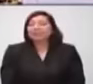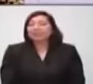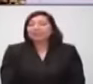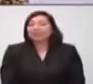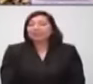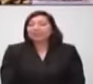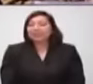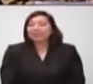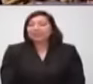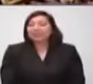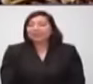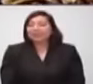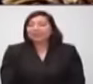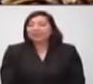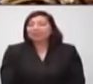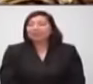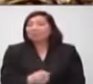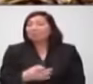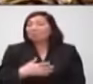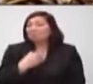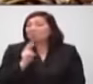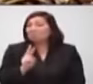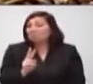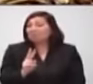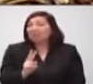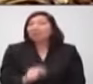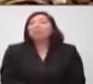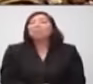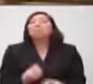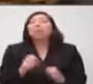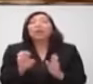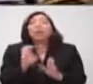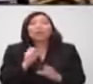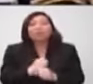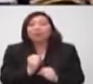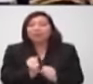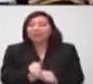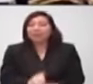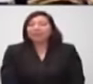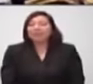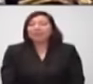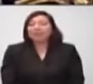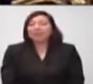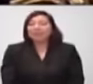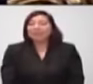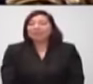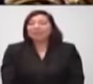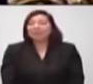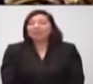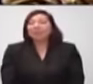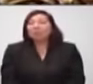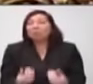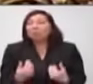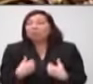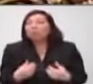respecto. Y ustedes lo van a poder apreciar, por ejemplo, las obras que tenemos en proceso de estudios, cómo